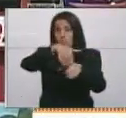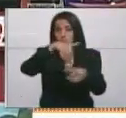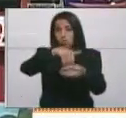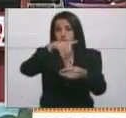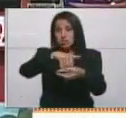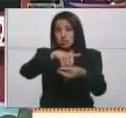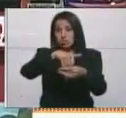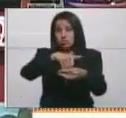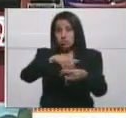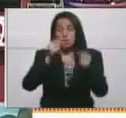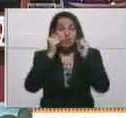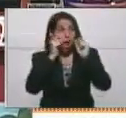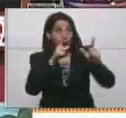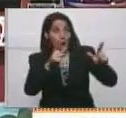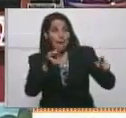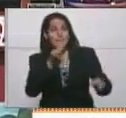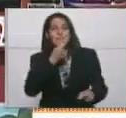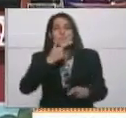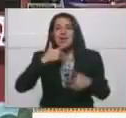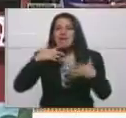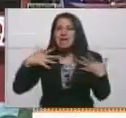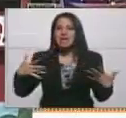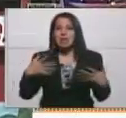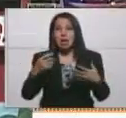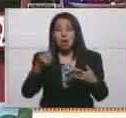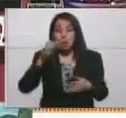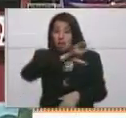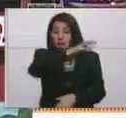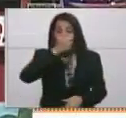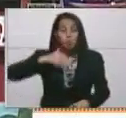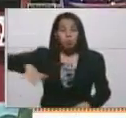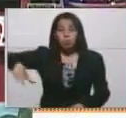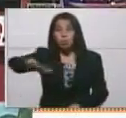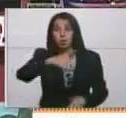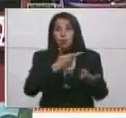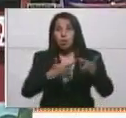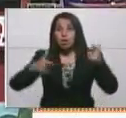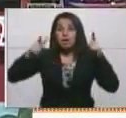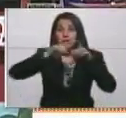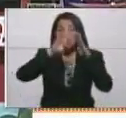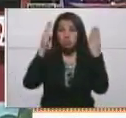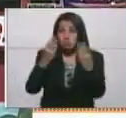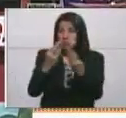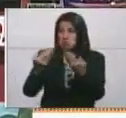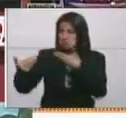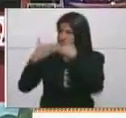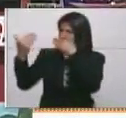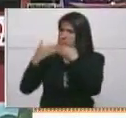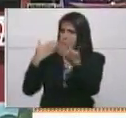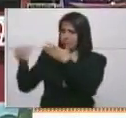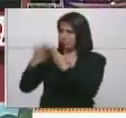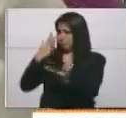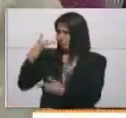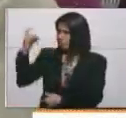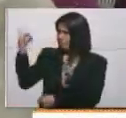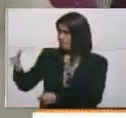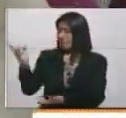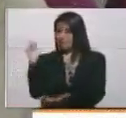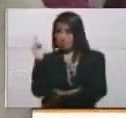ser una sorpresa hermosa para los pueblos libres del mundo. Un pueblo que, a pesar de los ataques del imperialismo, aquí está de